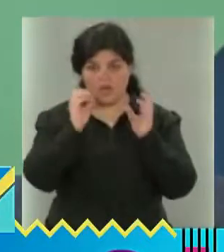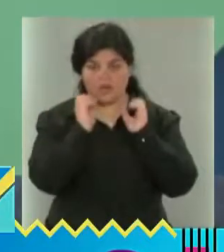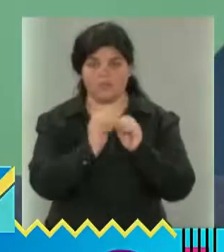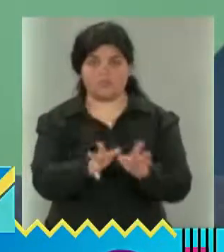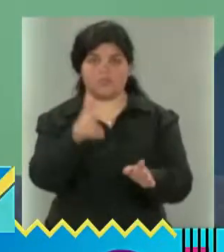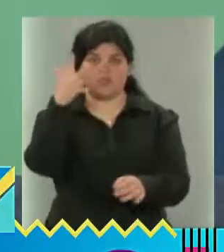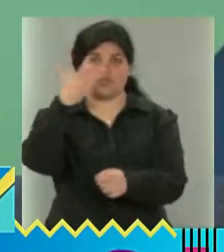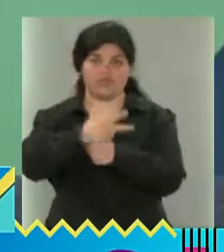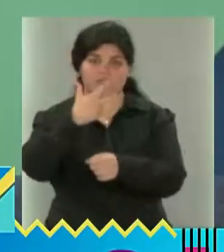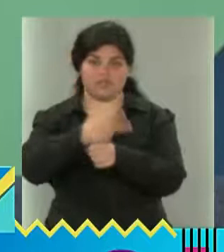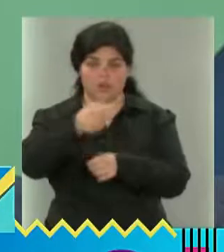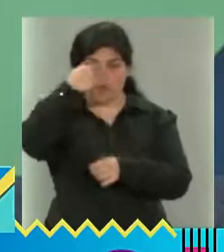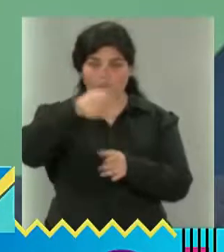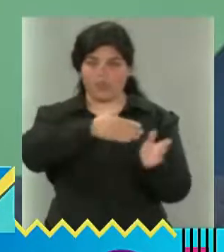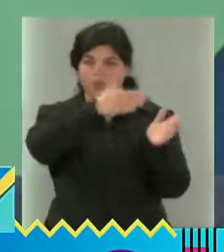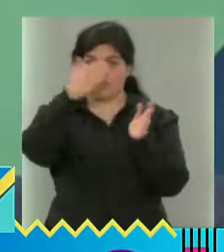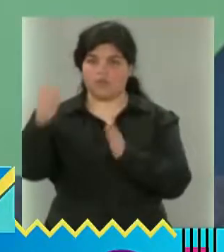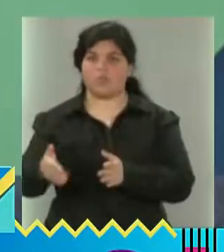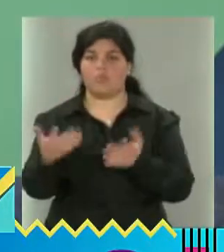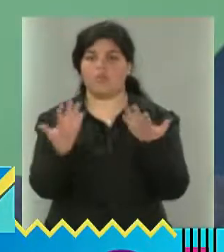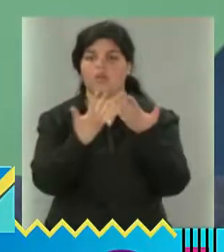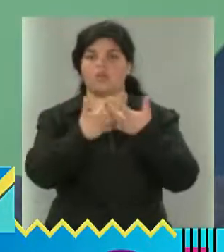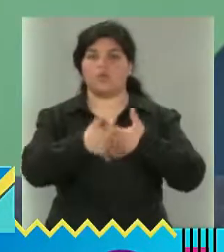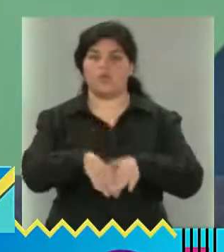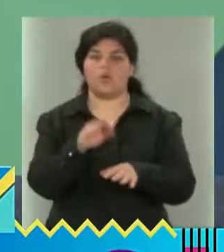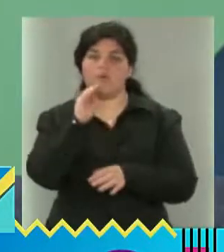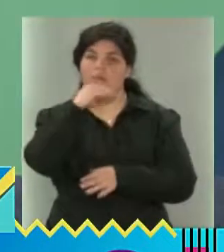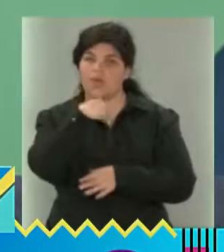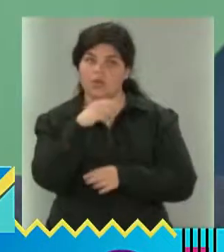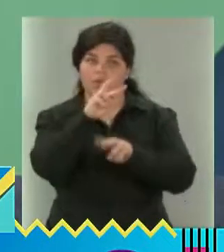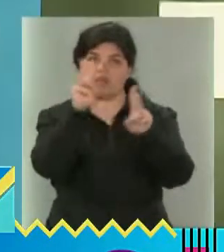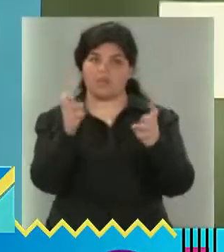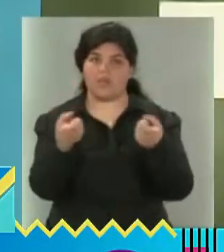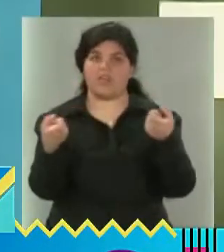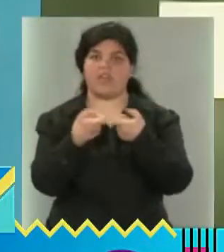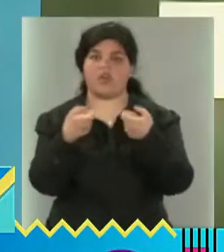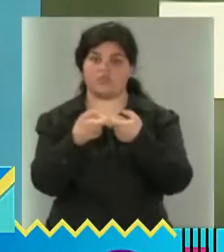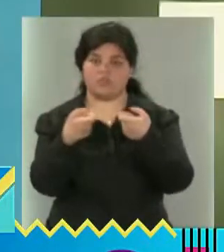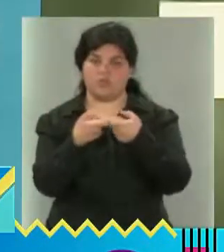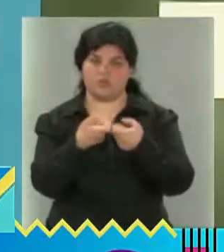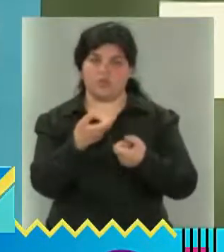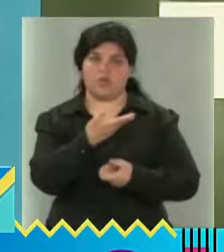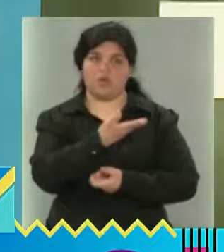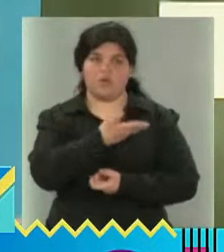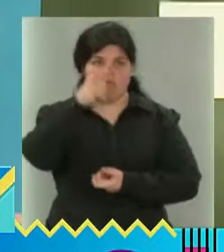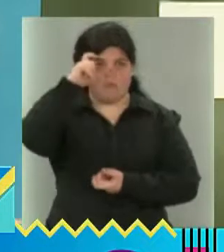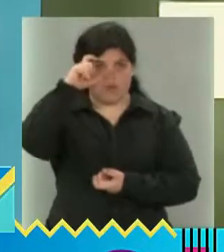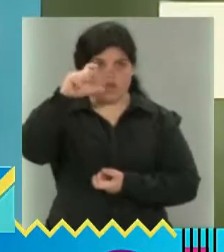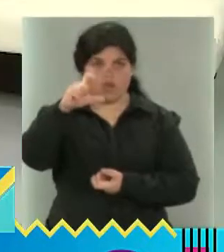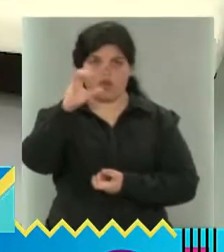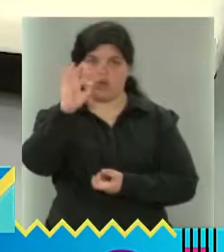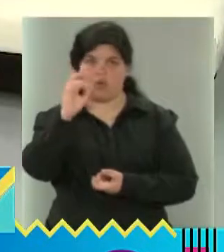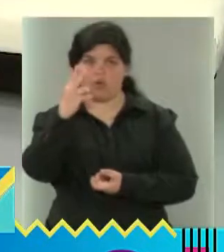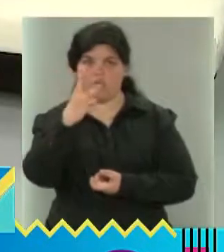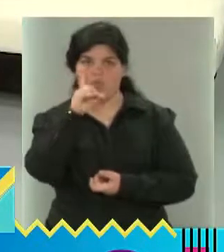tercer bloque y último bloque relacionado a la vitivinicultura con esta Federación de Cooperativas. Bien, él te va a decir si está bien o no.